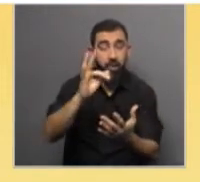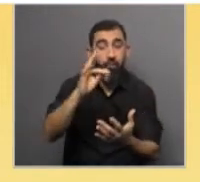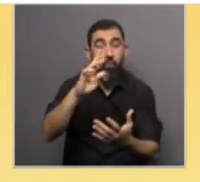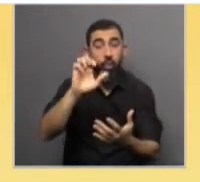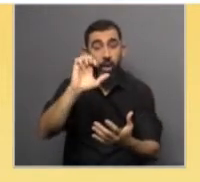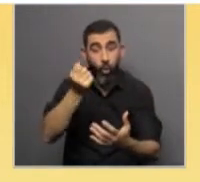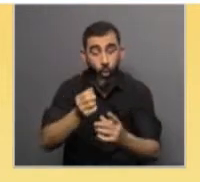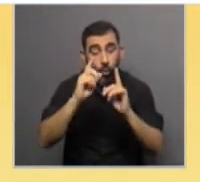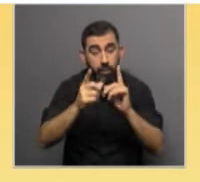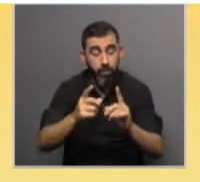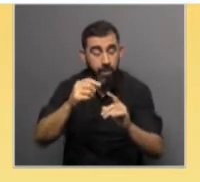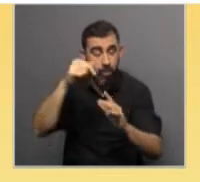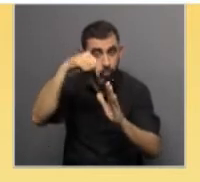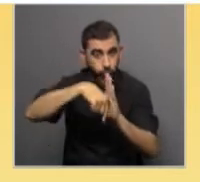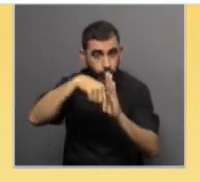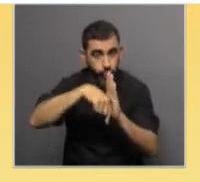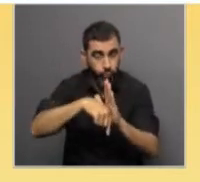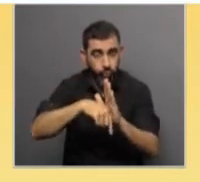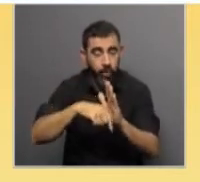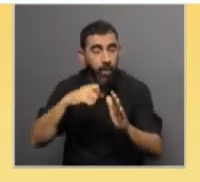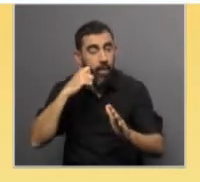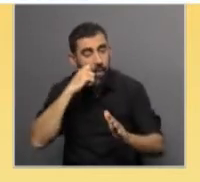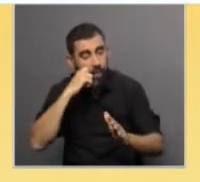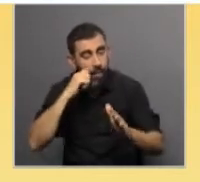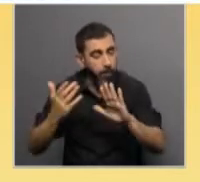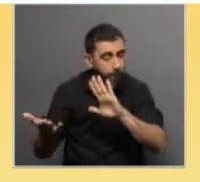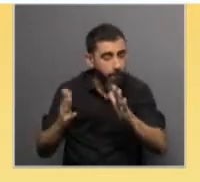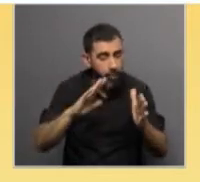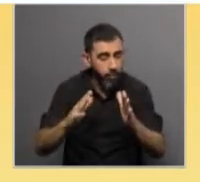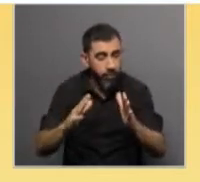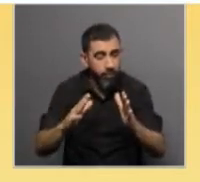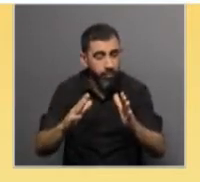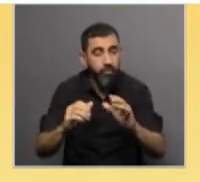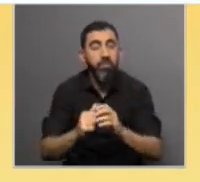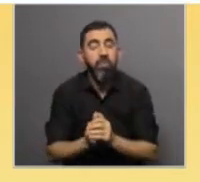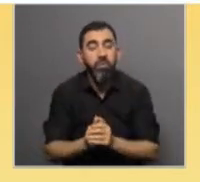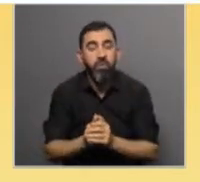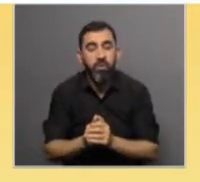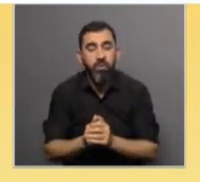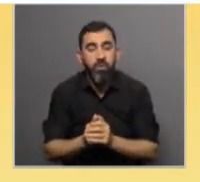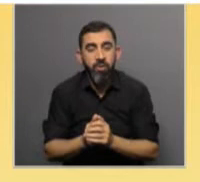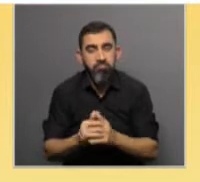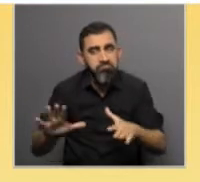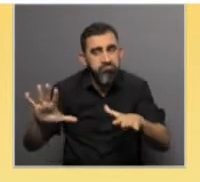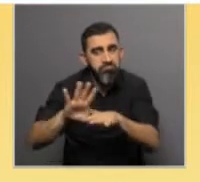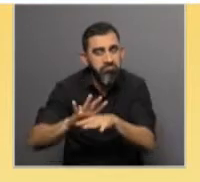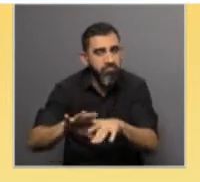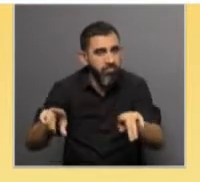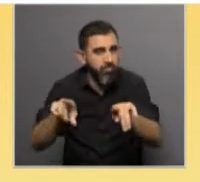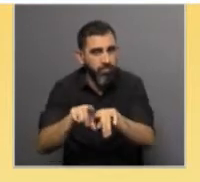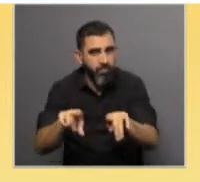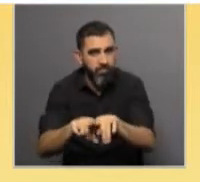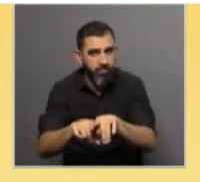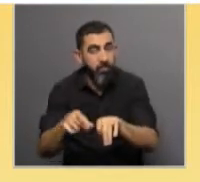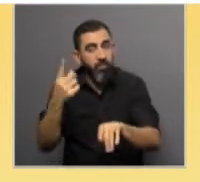Patagonia Austral, y cuyas edades, medidas por el carbono 14, son esencialmente idénticas.